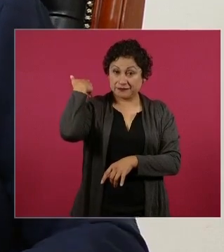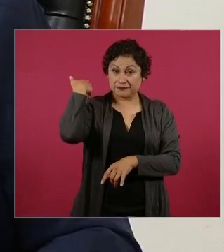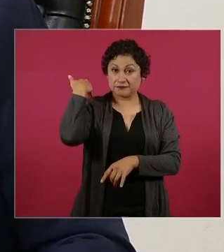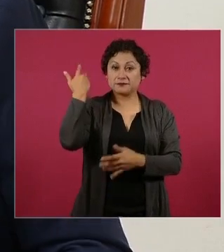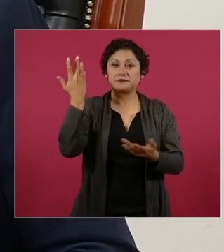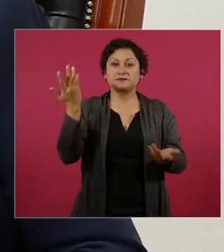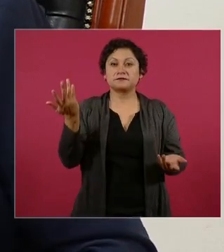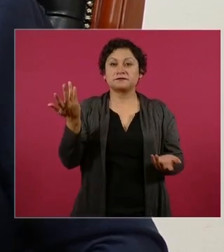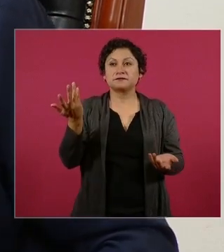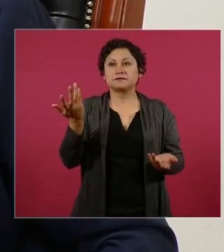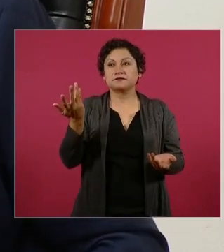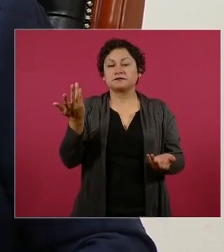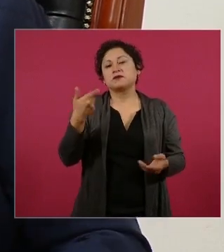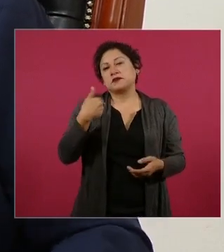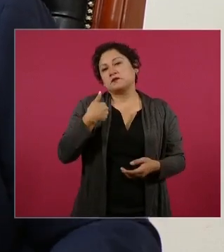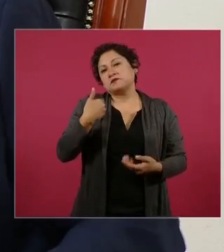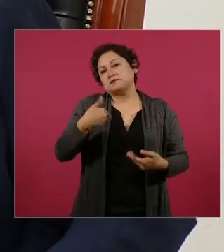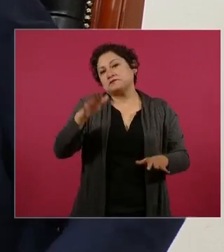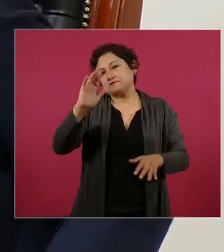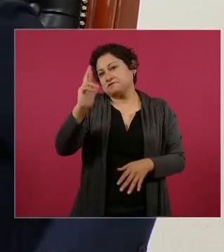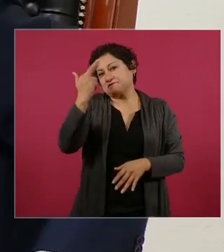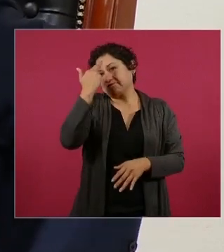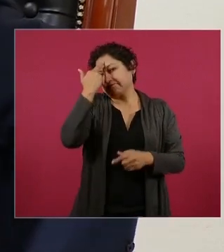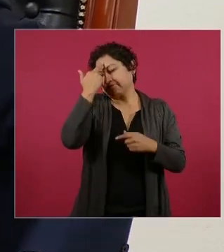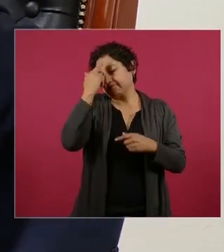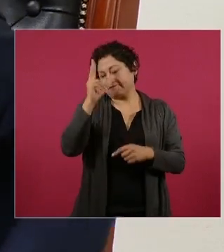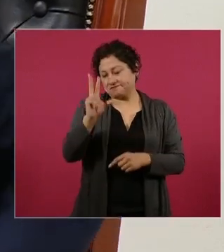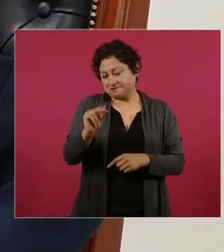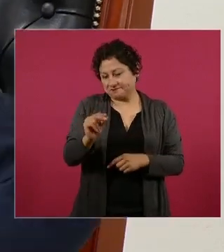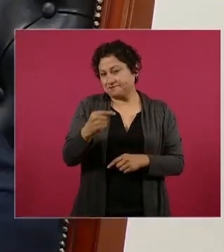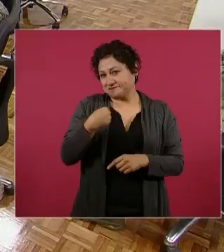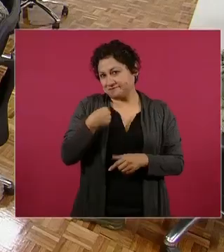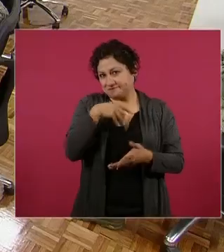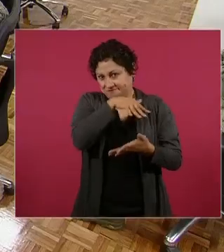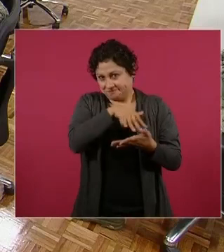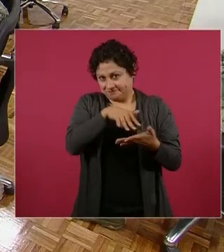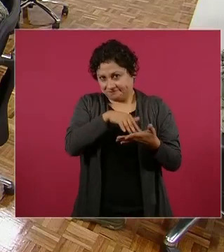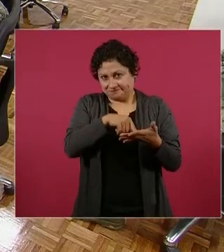no recuerdo, he leído, porque estoy joven,